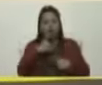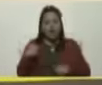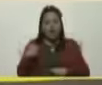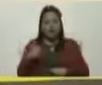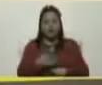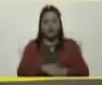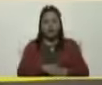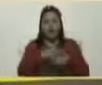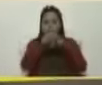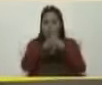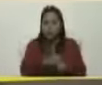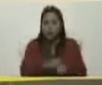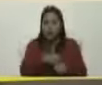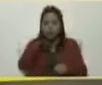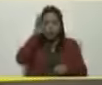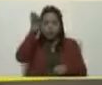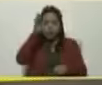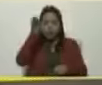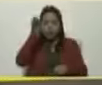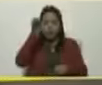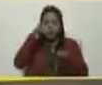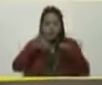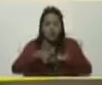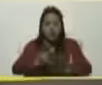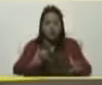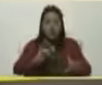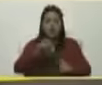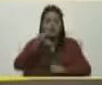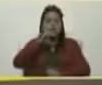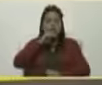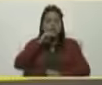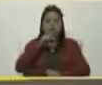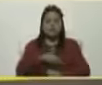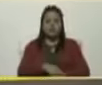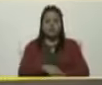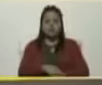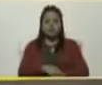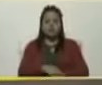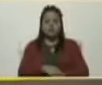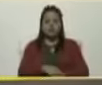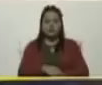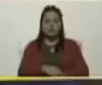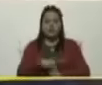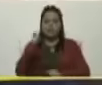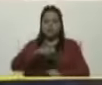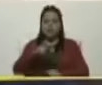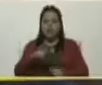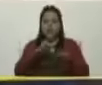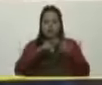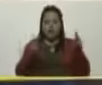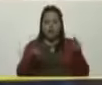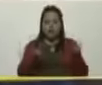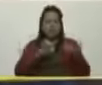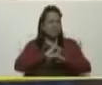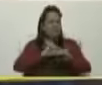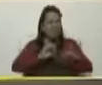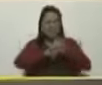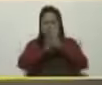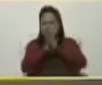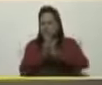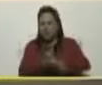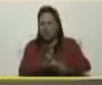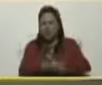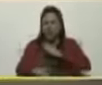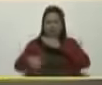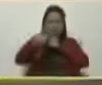queremos, por el futuro de nuestros hijos, de nuestros nietos. Necesitamos paz. Ya basta de odio,